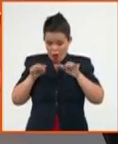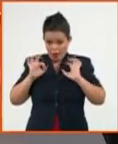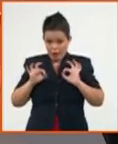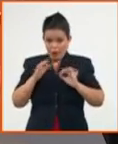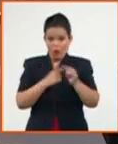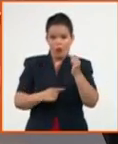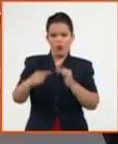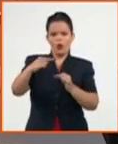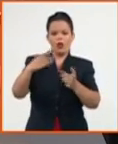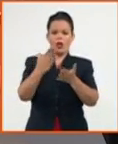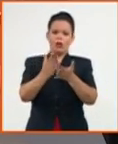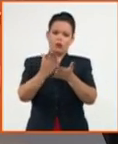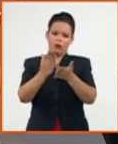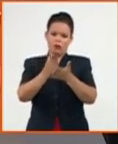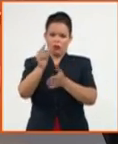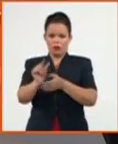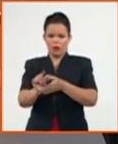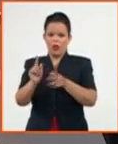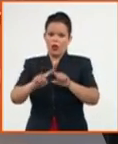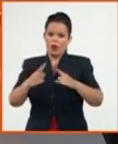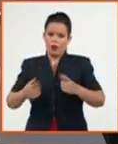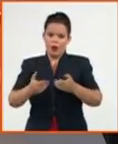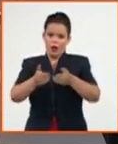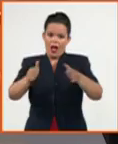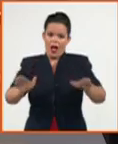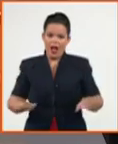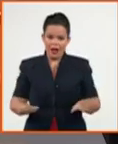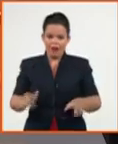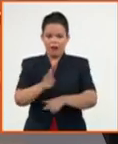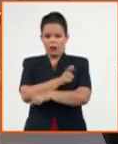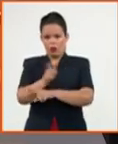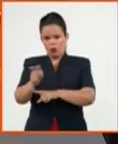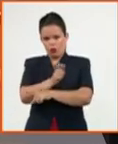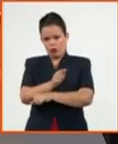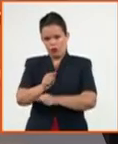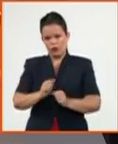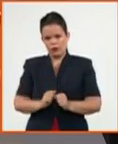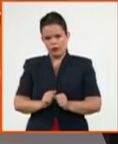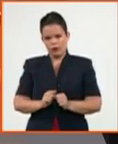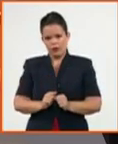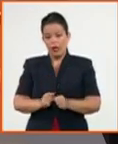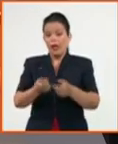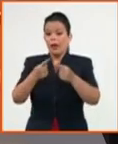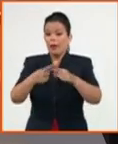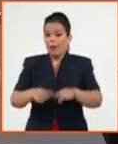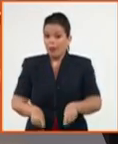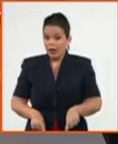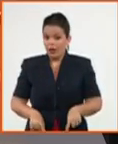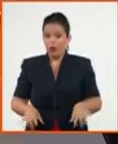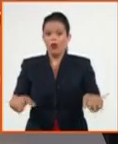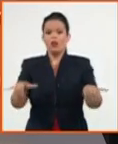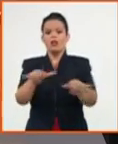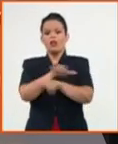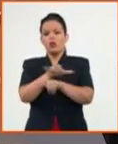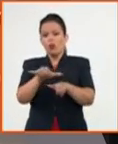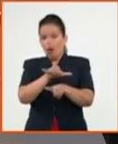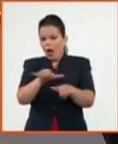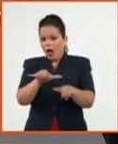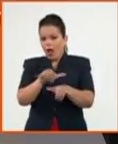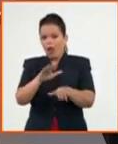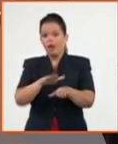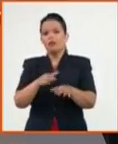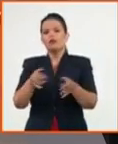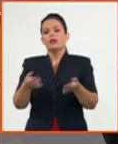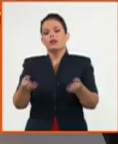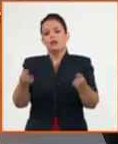se estaba explicando aquí para el inicio del curso escolar pero también a partir de ahí pues bueno entraría estos otros jóvenes porque como dije